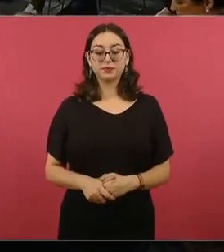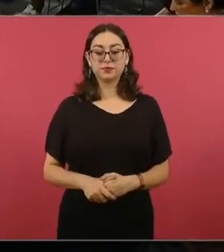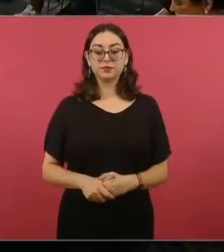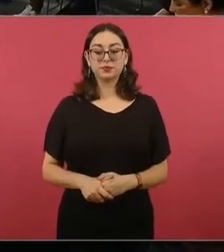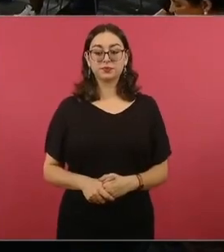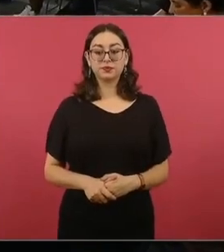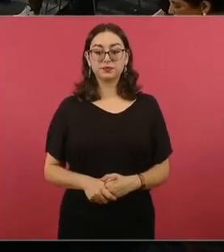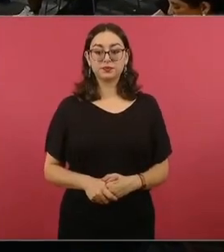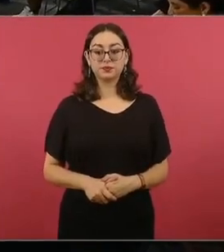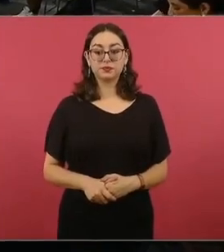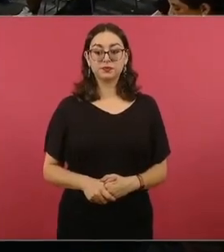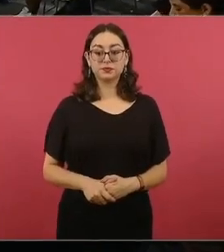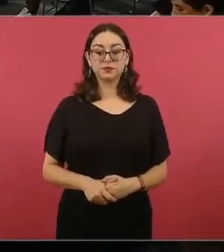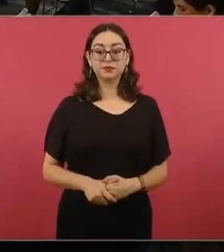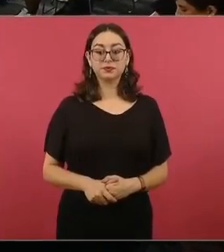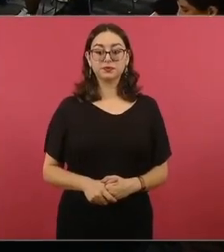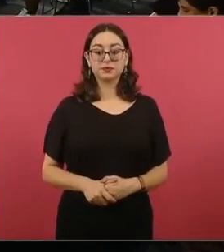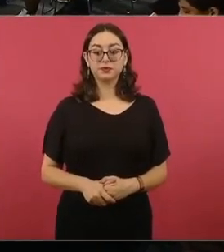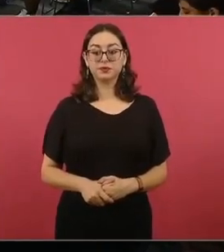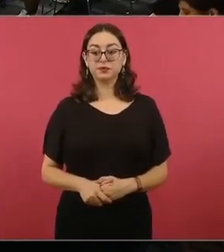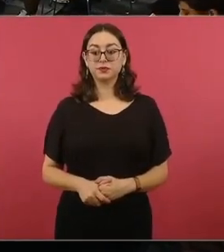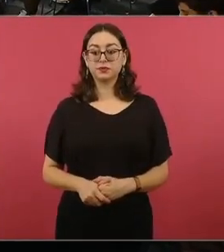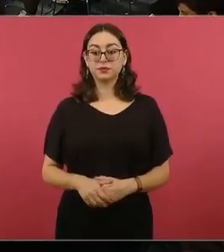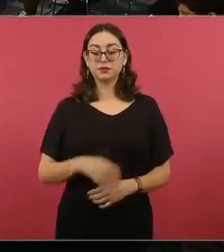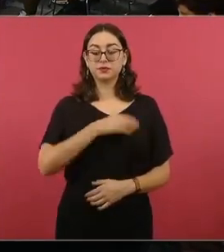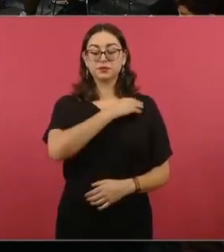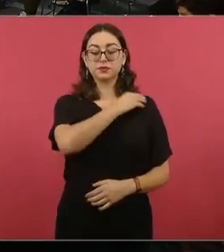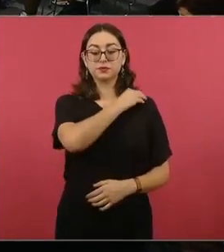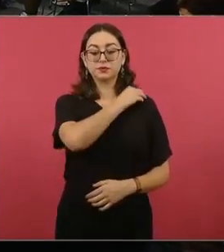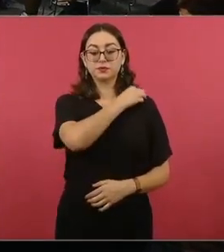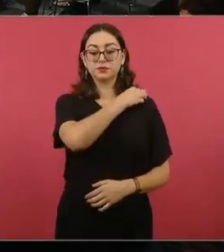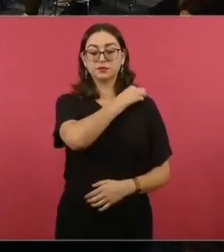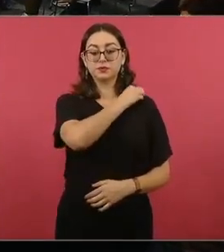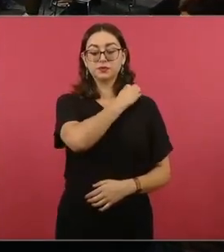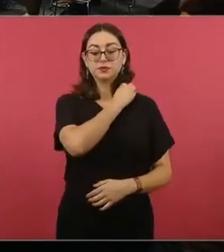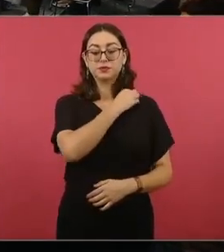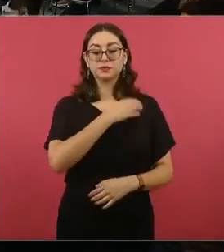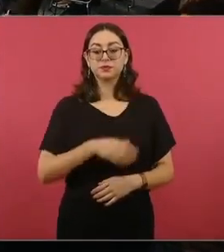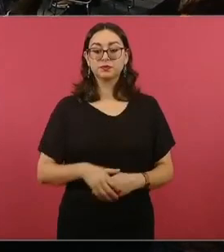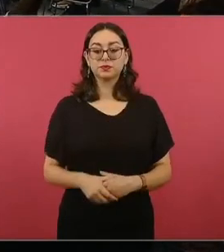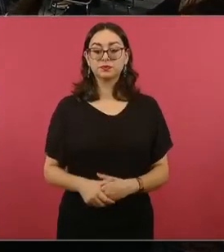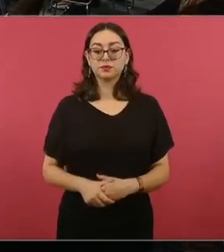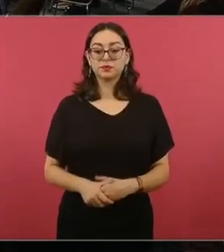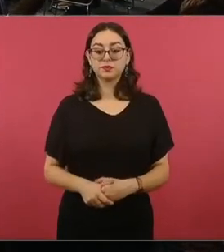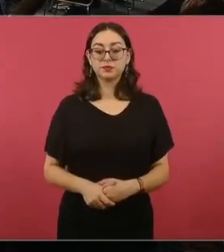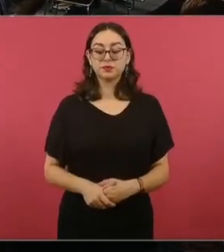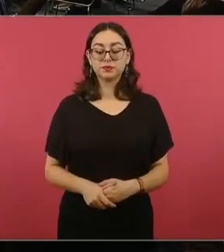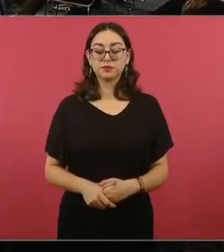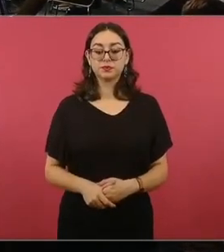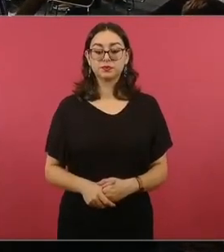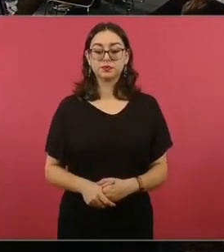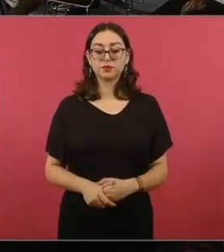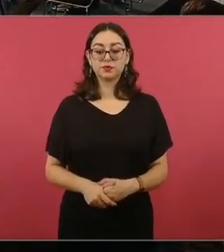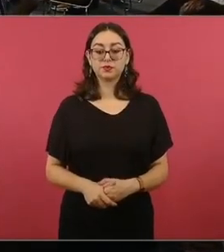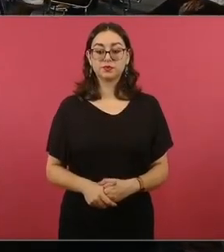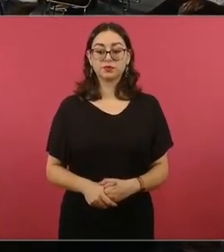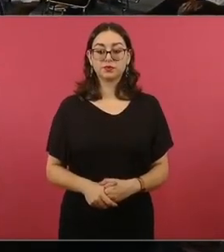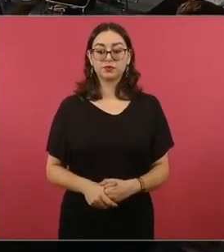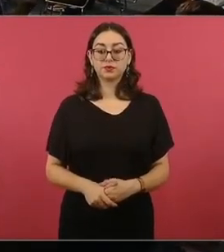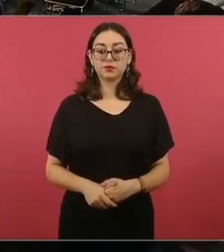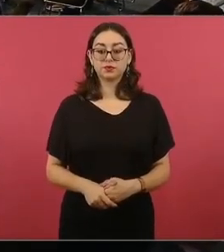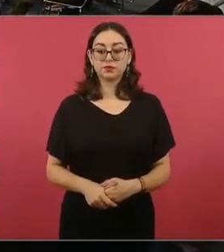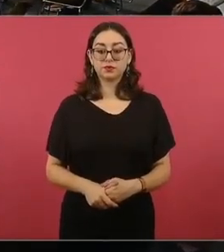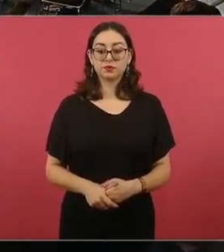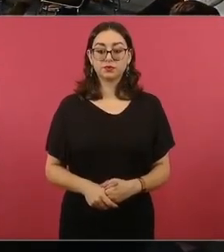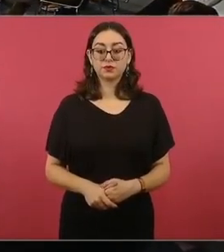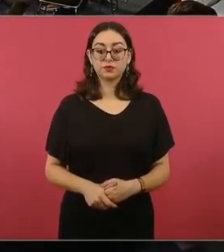Se tendría que volver, bueno, en este caso, a rescatar estos equipos. Sí. En todo caso, fomentar la tecnología